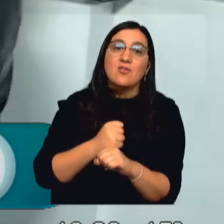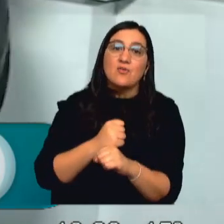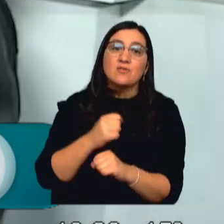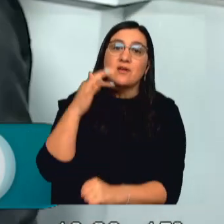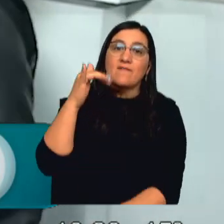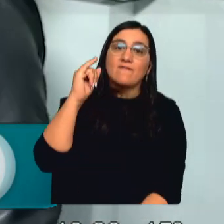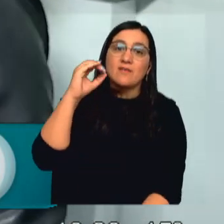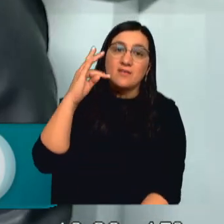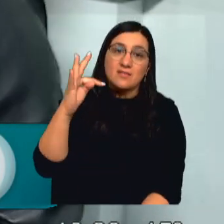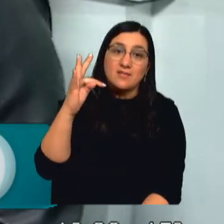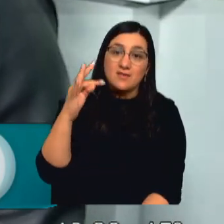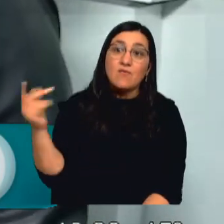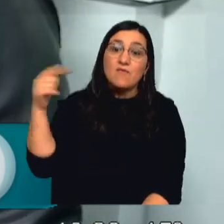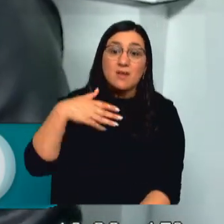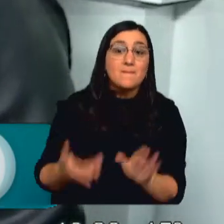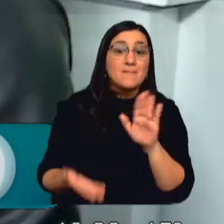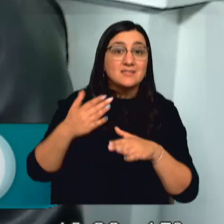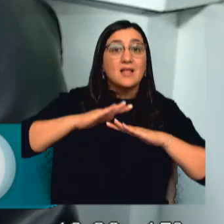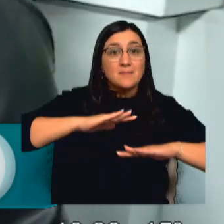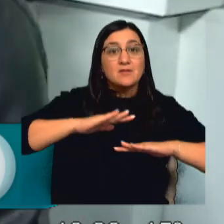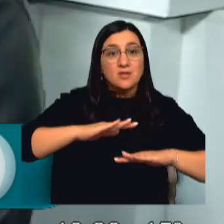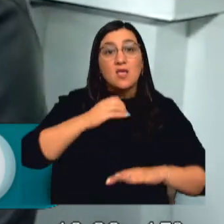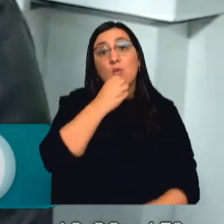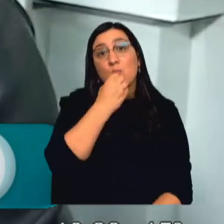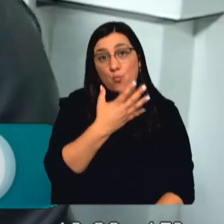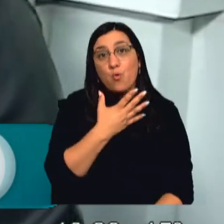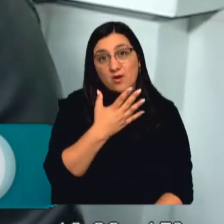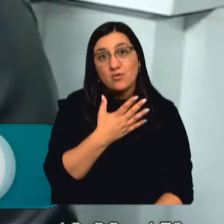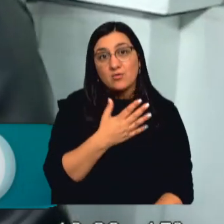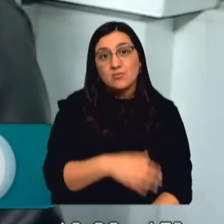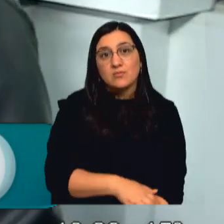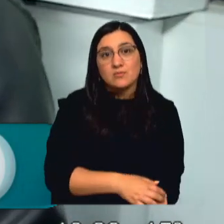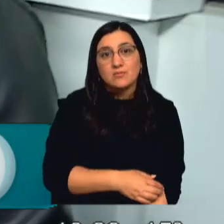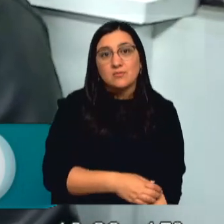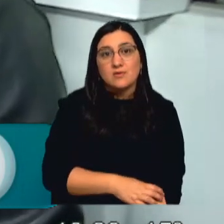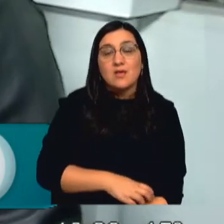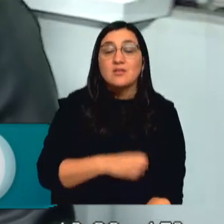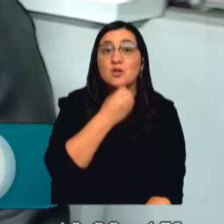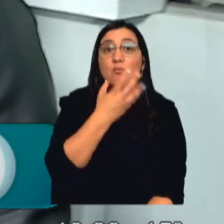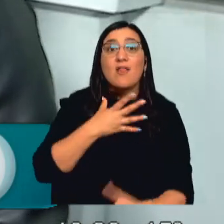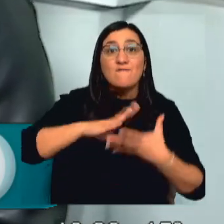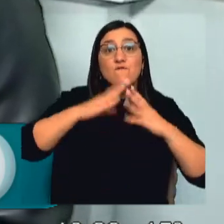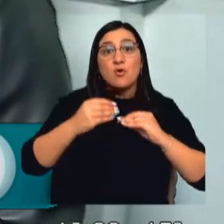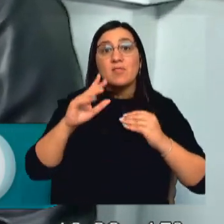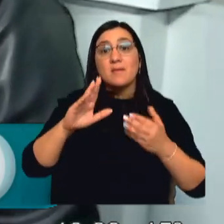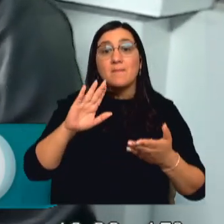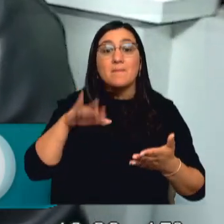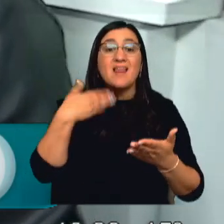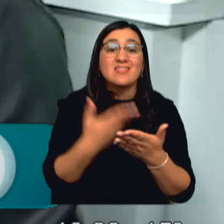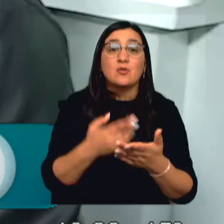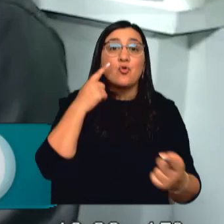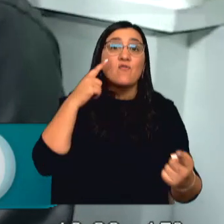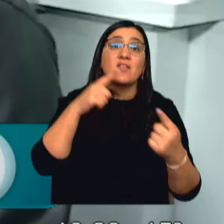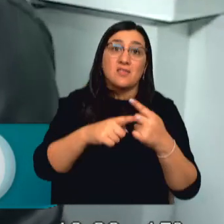que voy a venir más al gimnasio. ¿Cómo la ves? La veo bárbara. Es una muy buena estrategia la de plantearte un objetivo ahí a